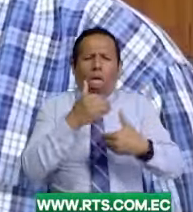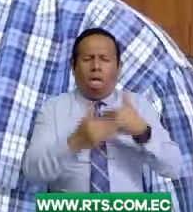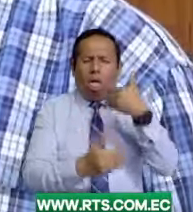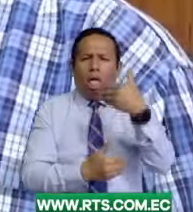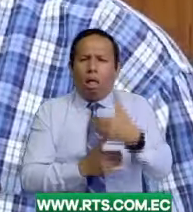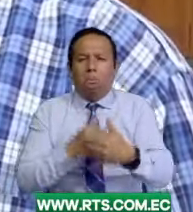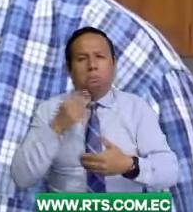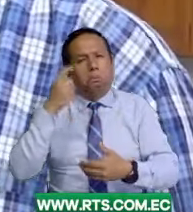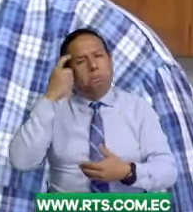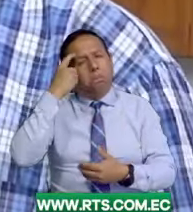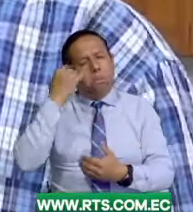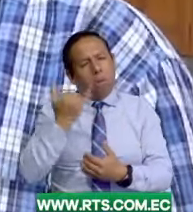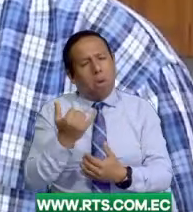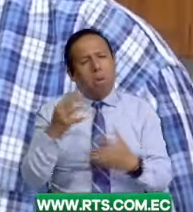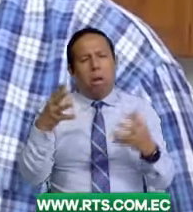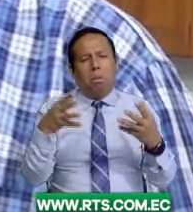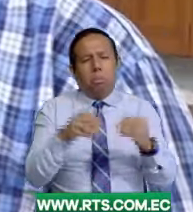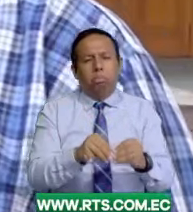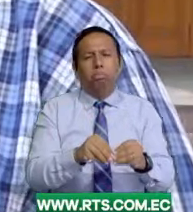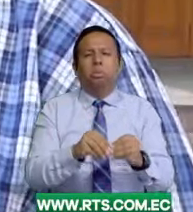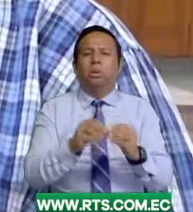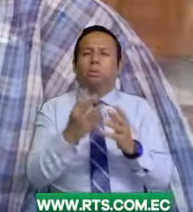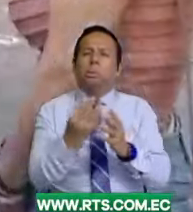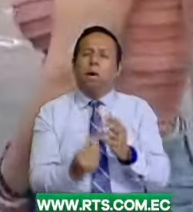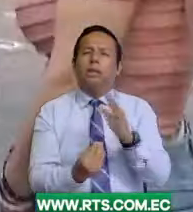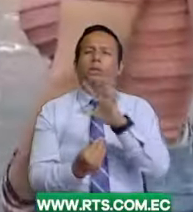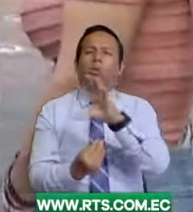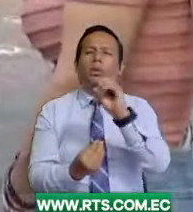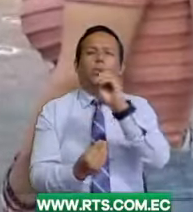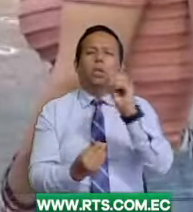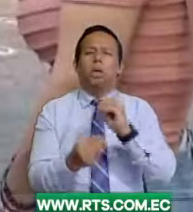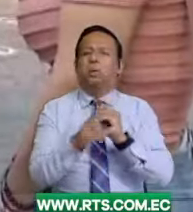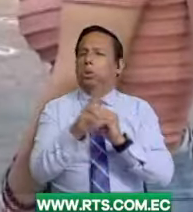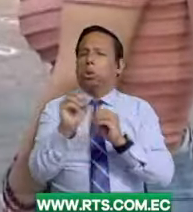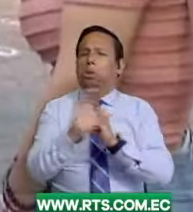puede haber unos 300 de los 600, el 50%. Informó Carolina Pimentel.